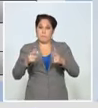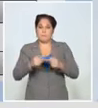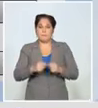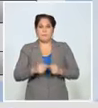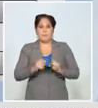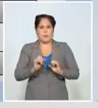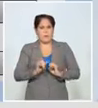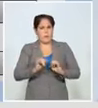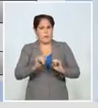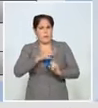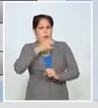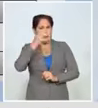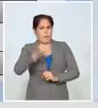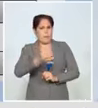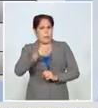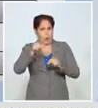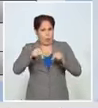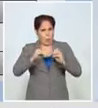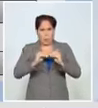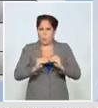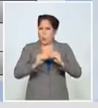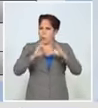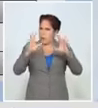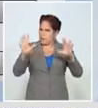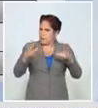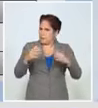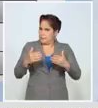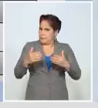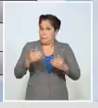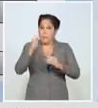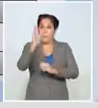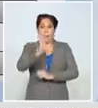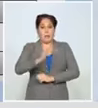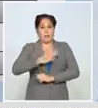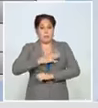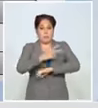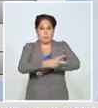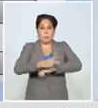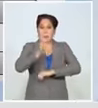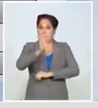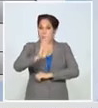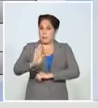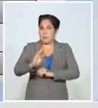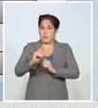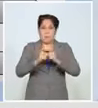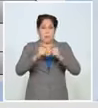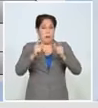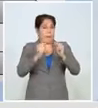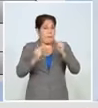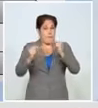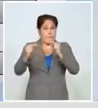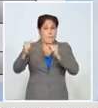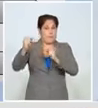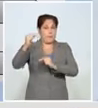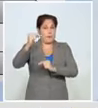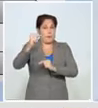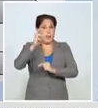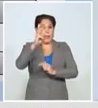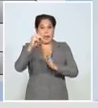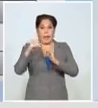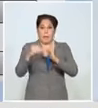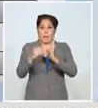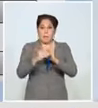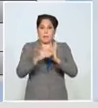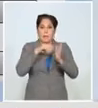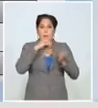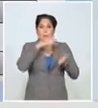noticia desde temprano hoy que Brasil, con más por primera vez de 3.000